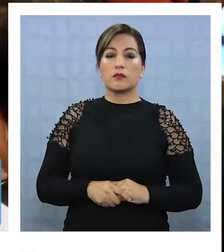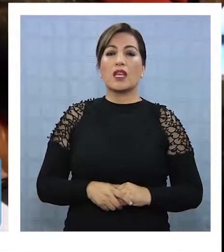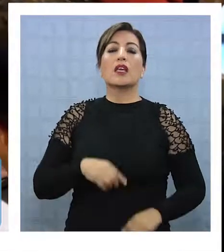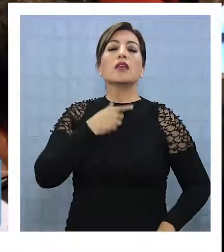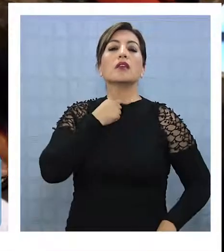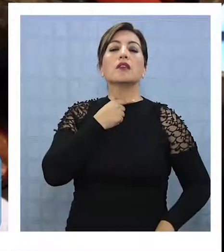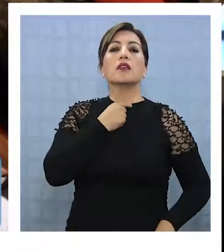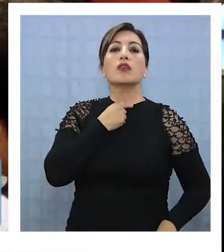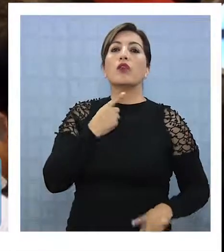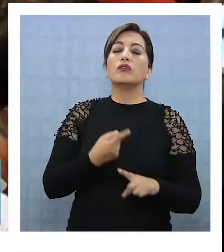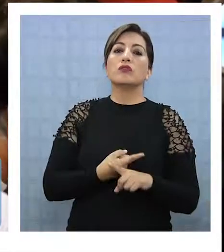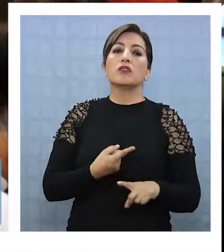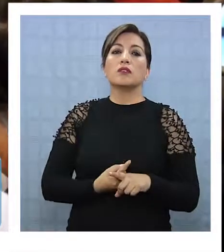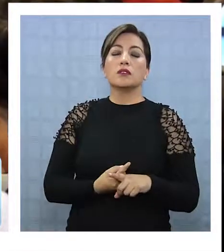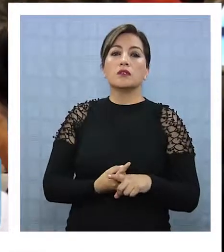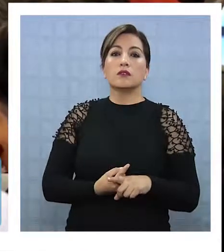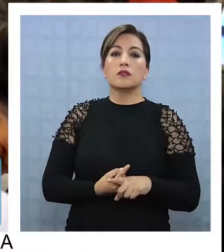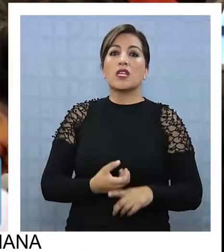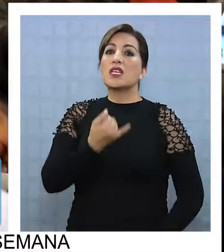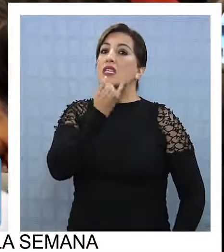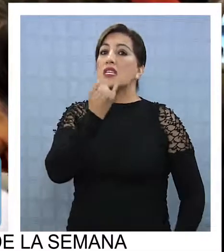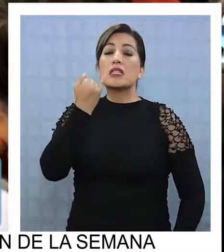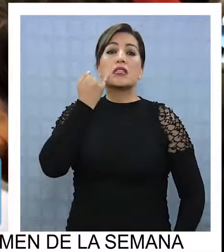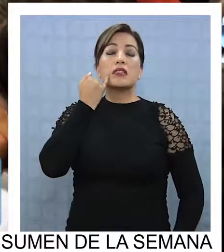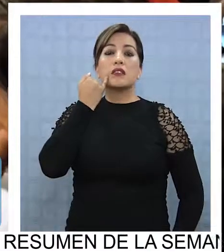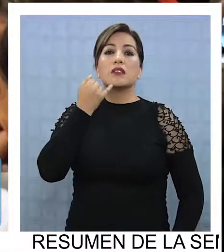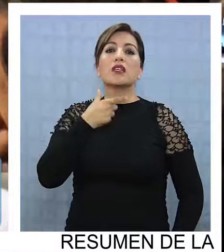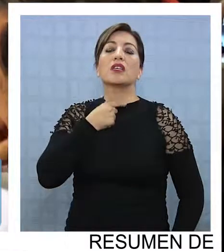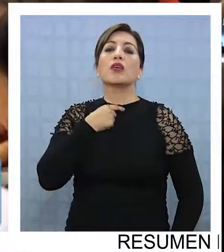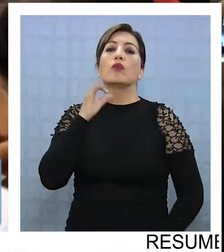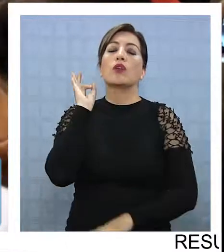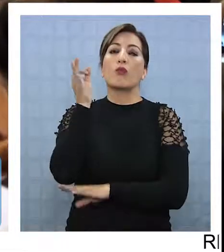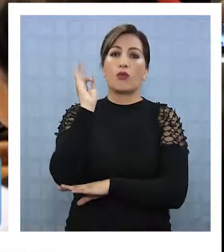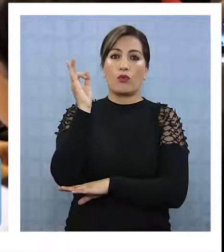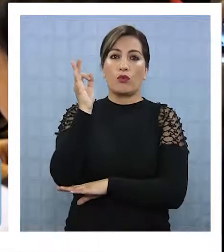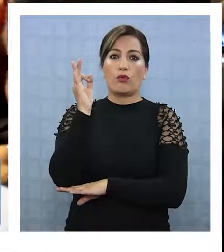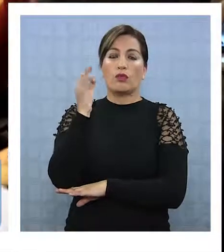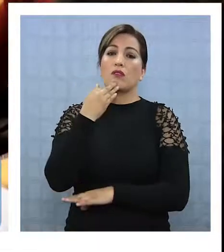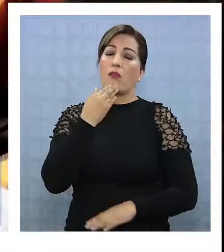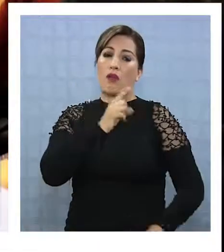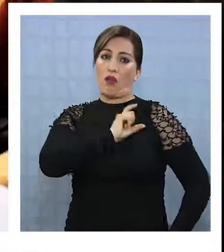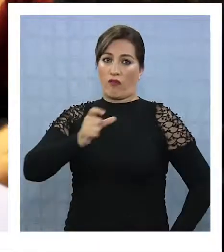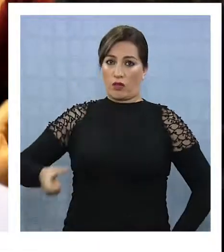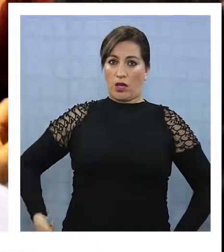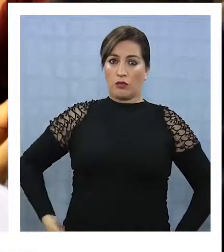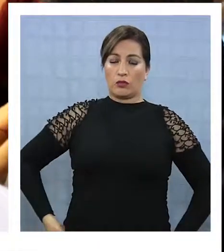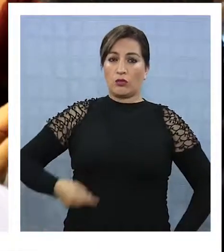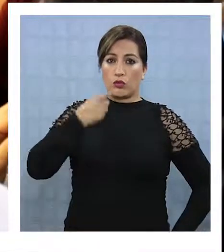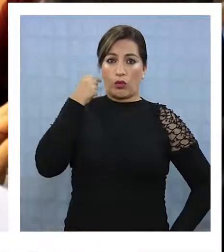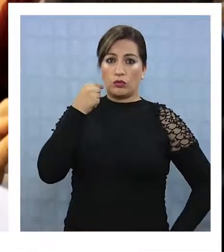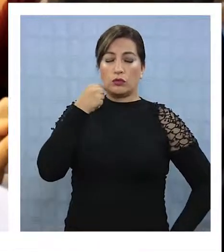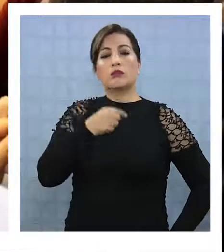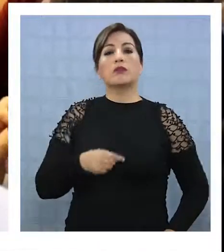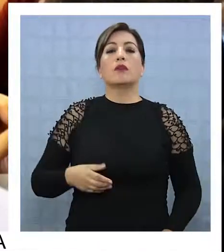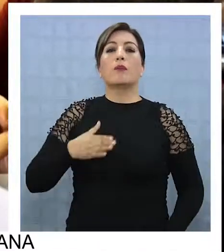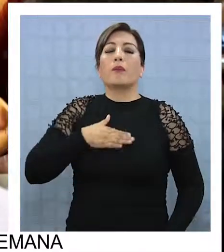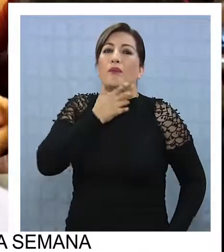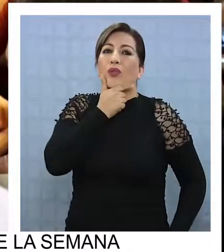es conseguir una audiencia primeramente con el intendente y el gobernador. la inquietud